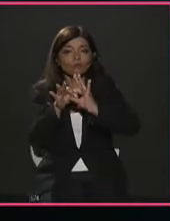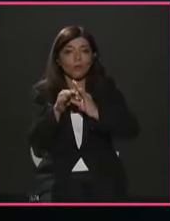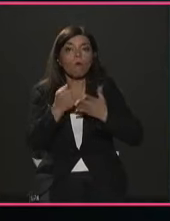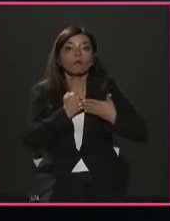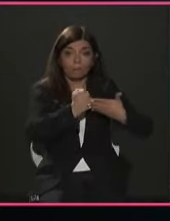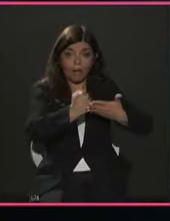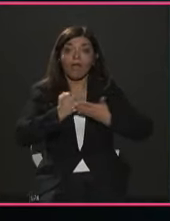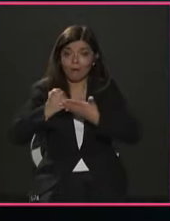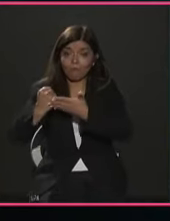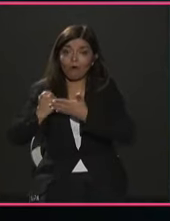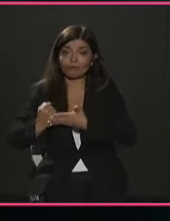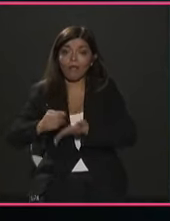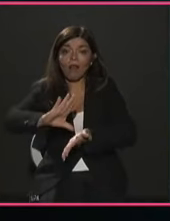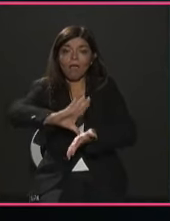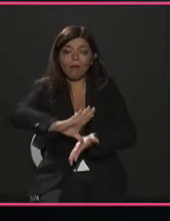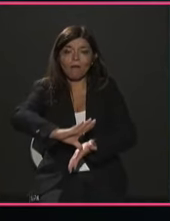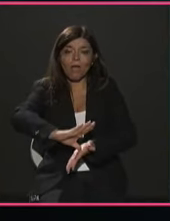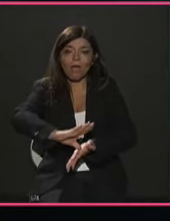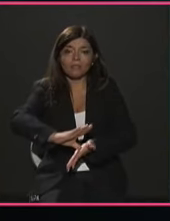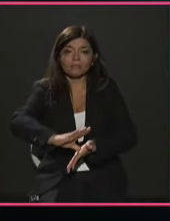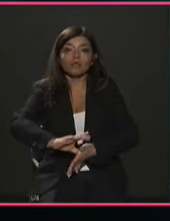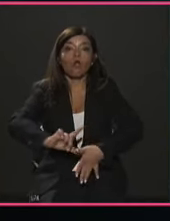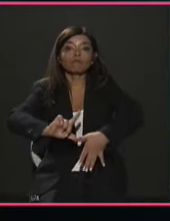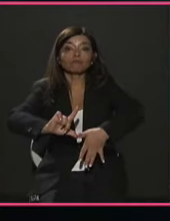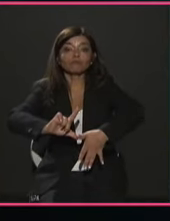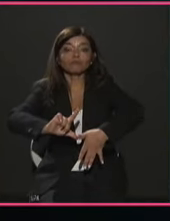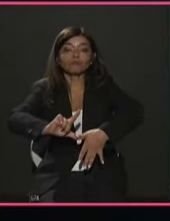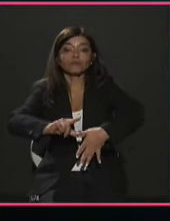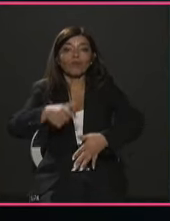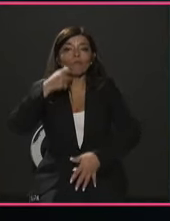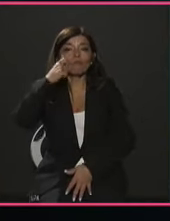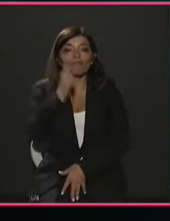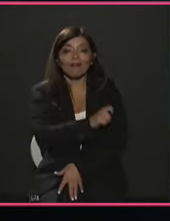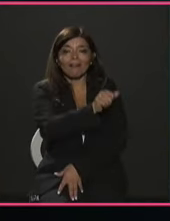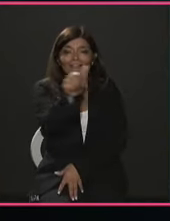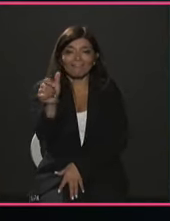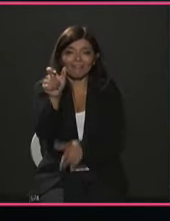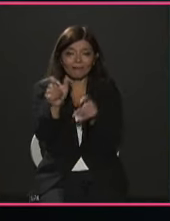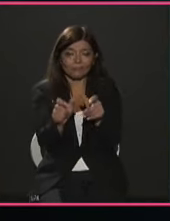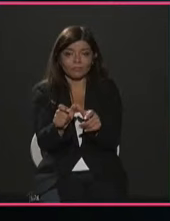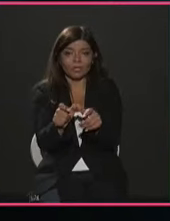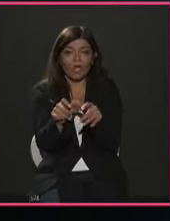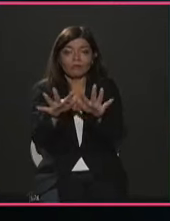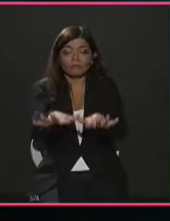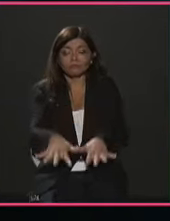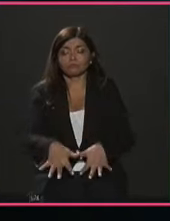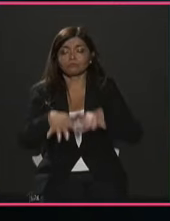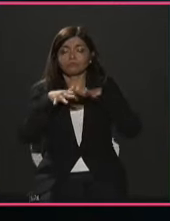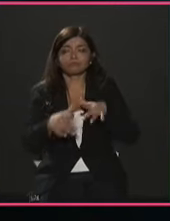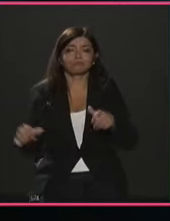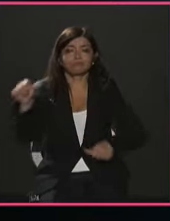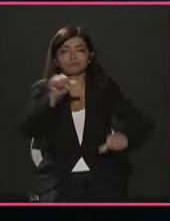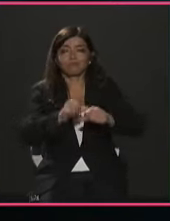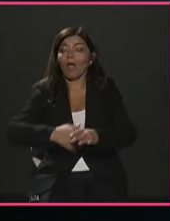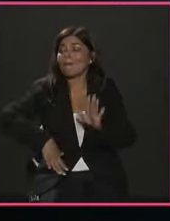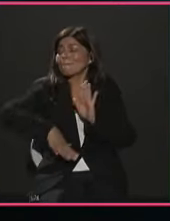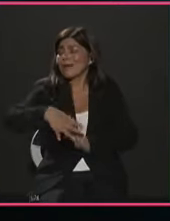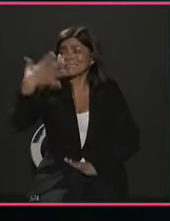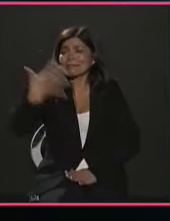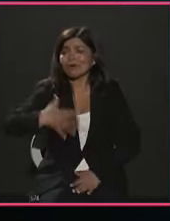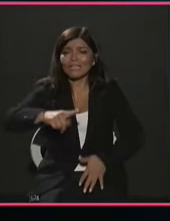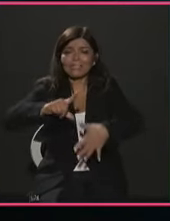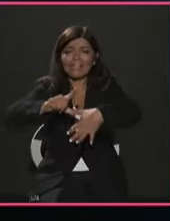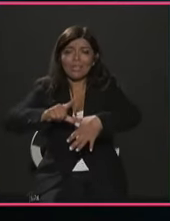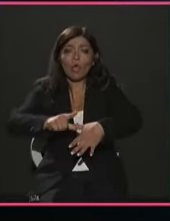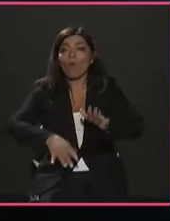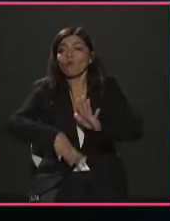aportar como país como continente como humanidad es el evento de divulgación científica más importante de América Latina